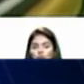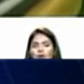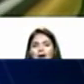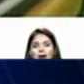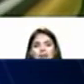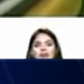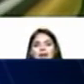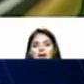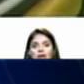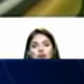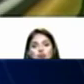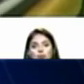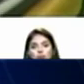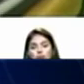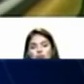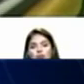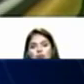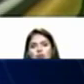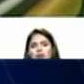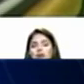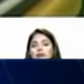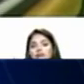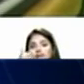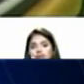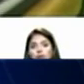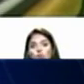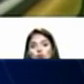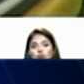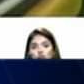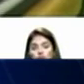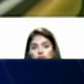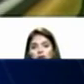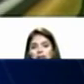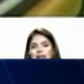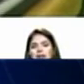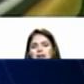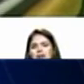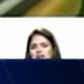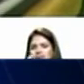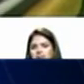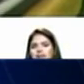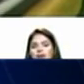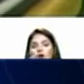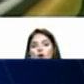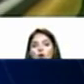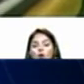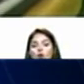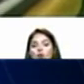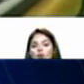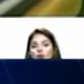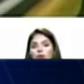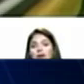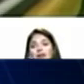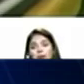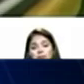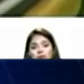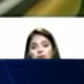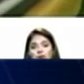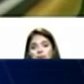derecho público de rango constitucional con personalidad jurídica y autonomía